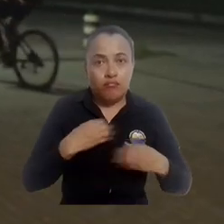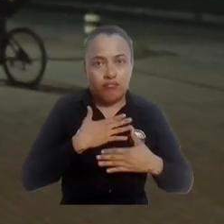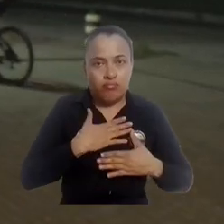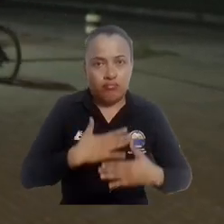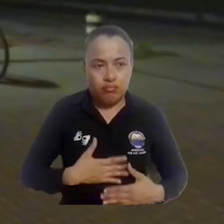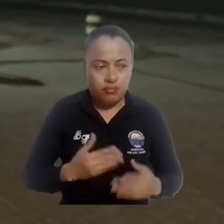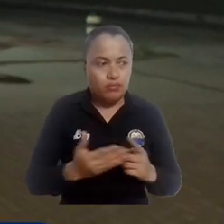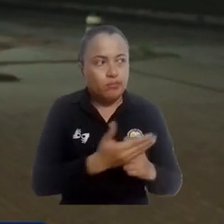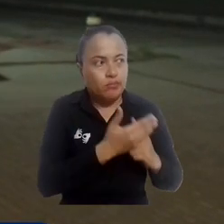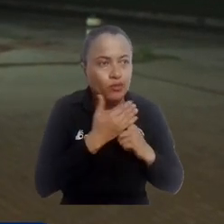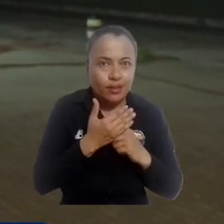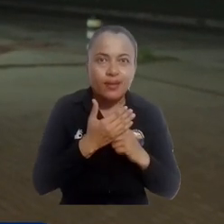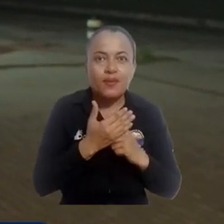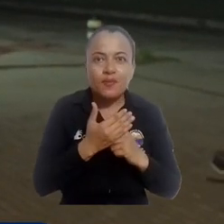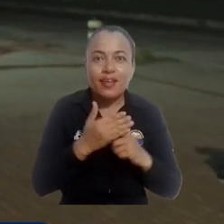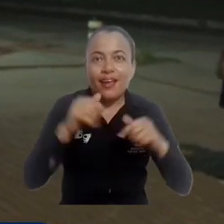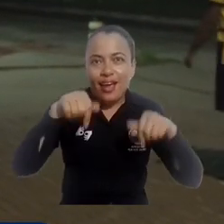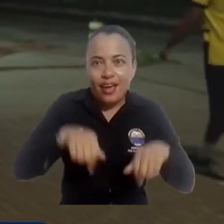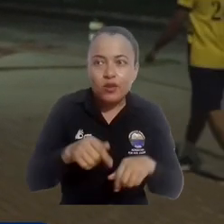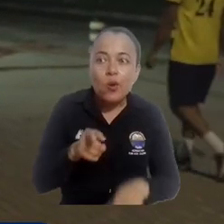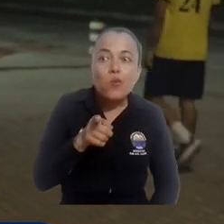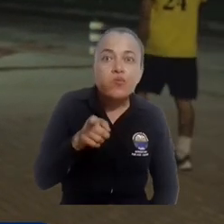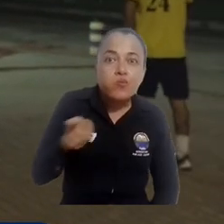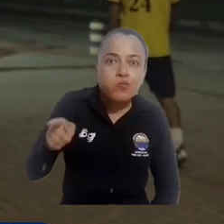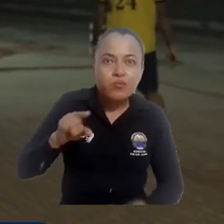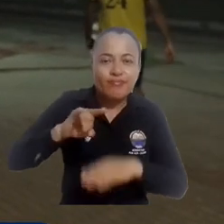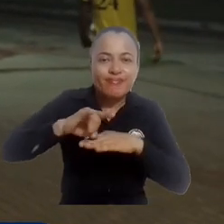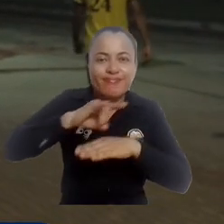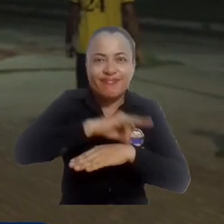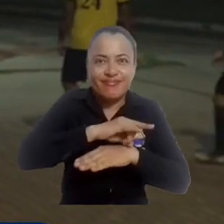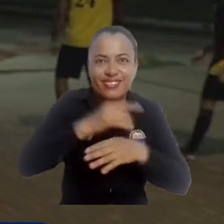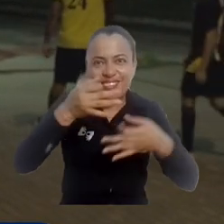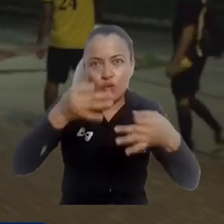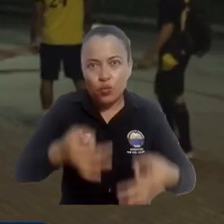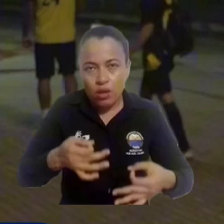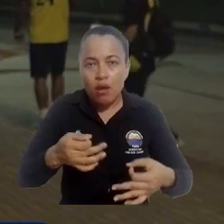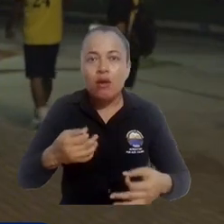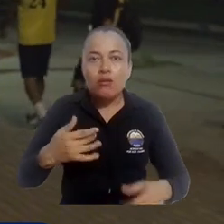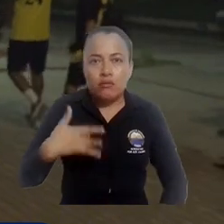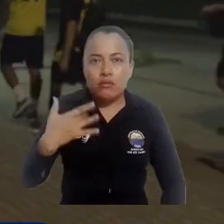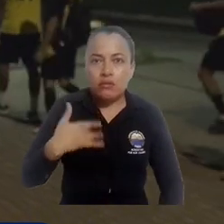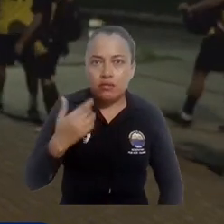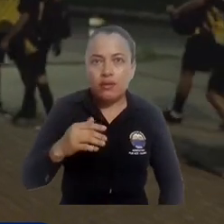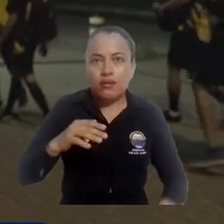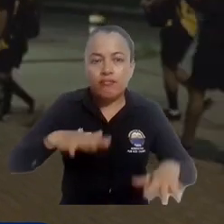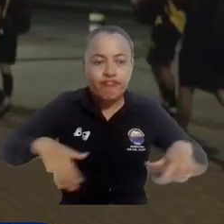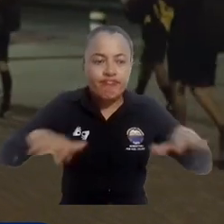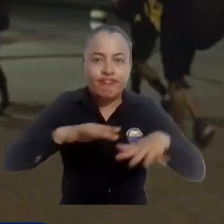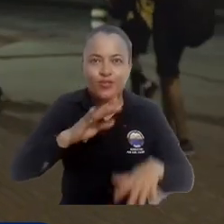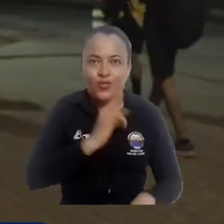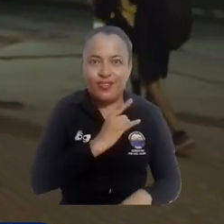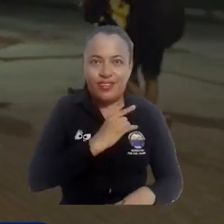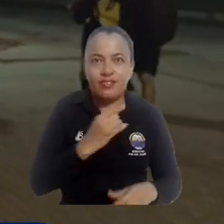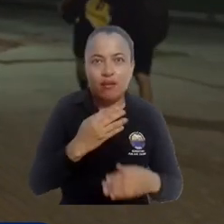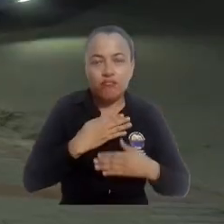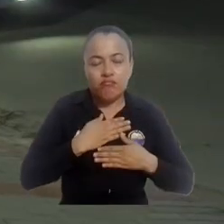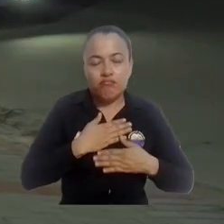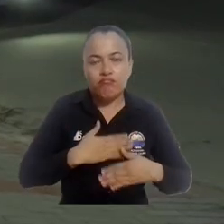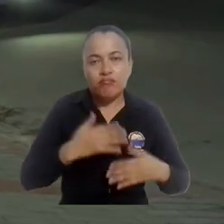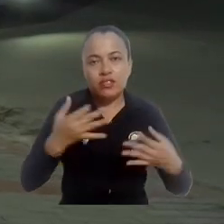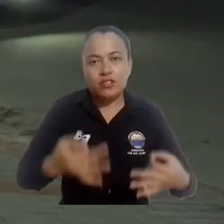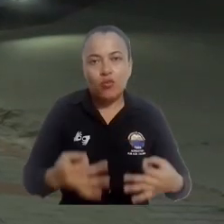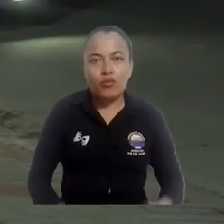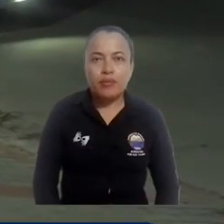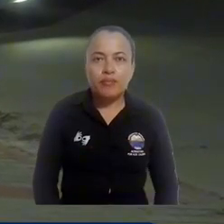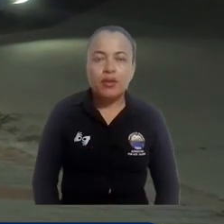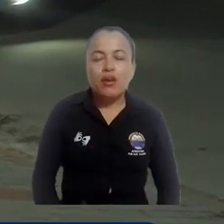Me he sentido mucho más seguro, ya que como aquí estamos, nos están acompañando los guardias de seguridad, se siente uno en la universidad que es un entorno seguro. Suelo